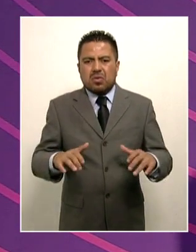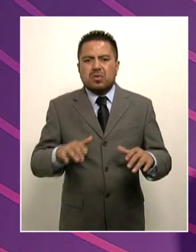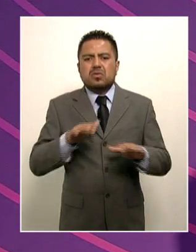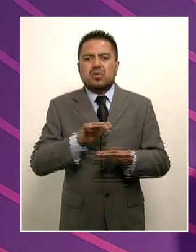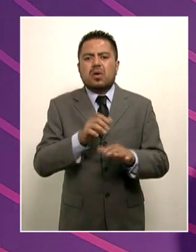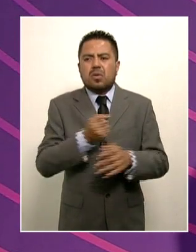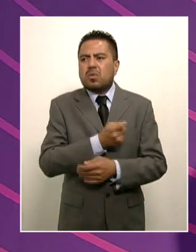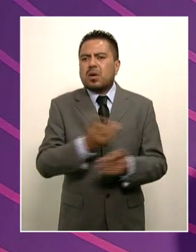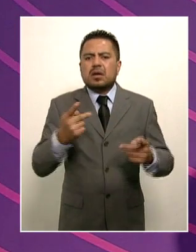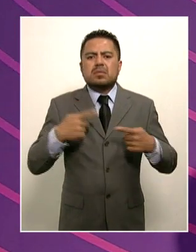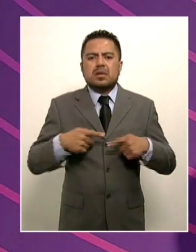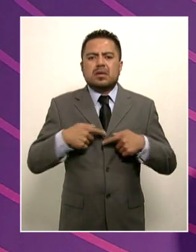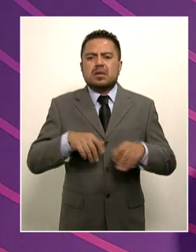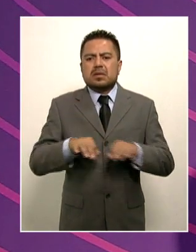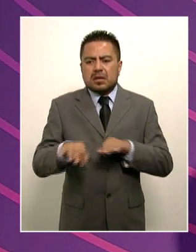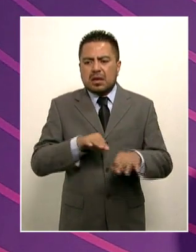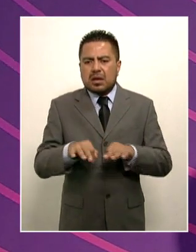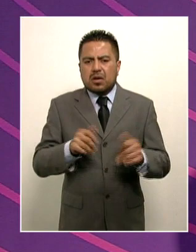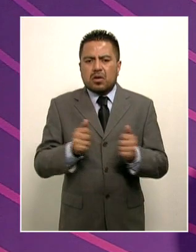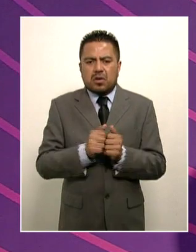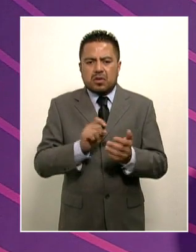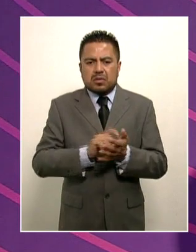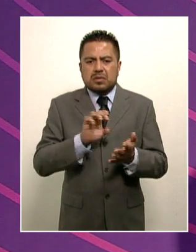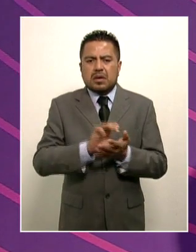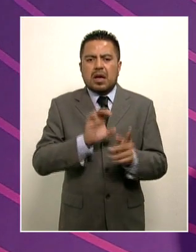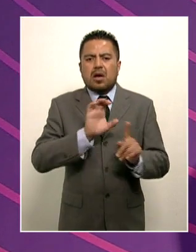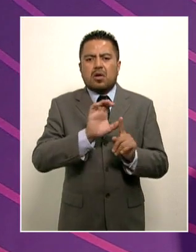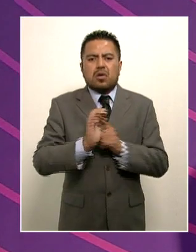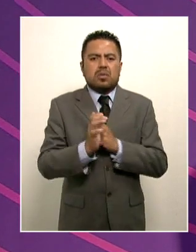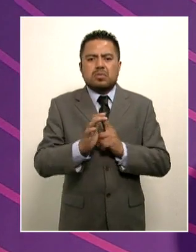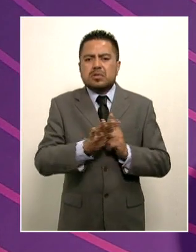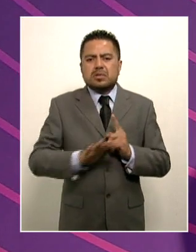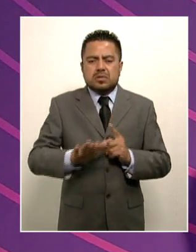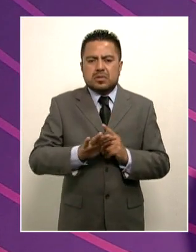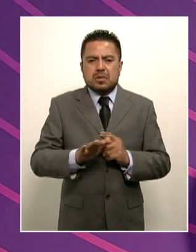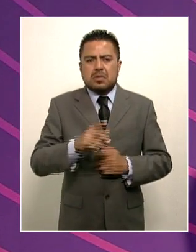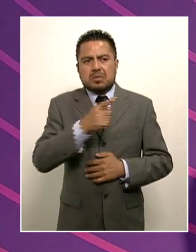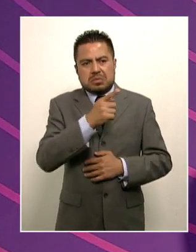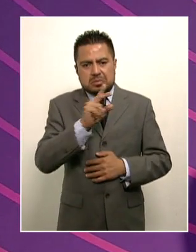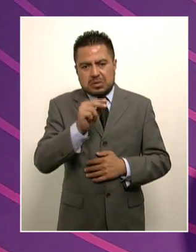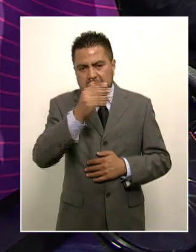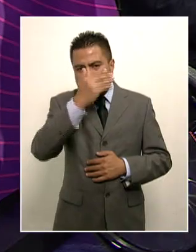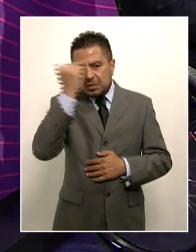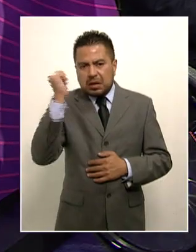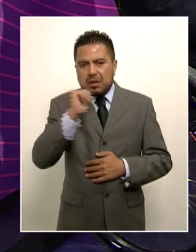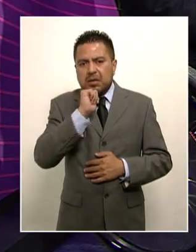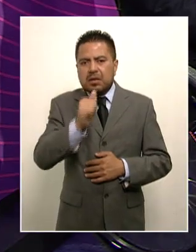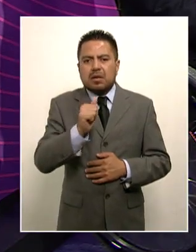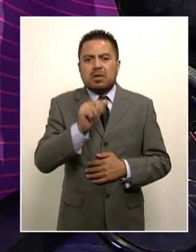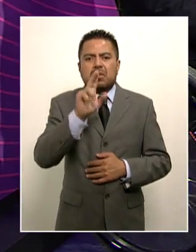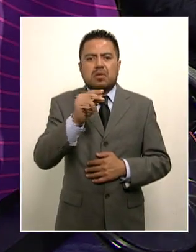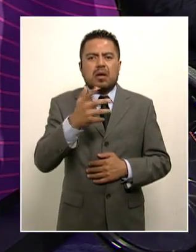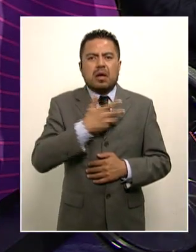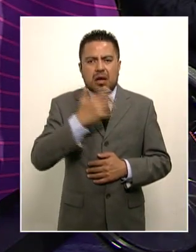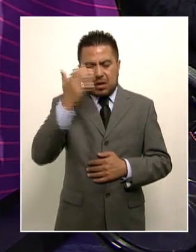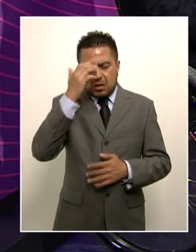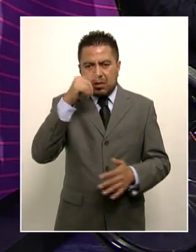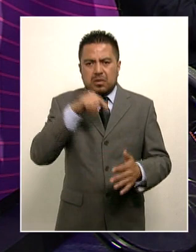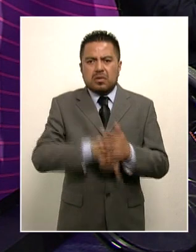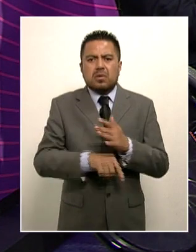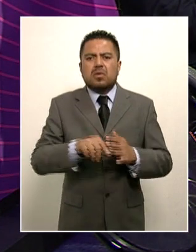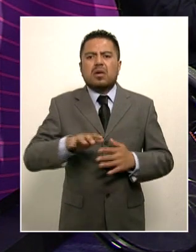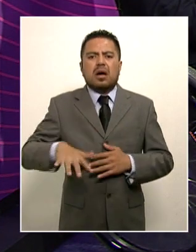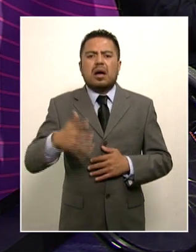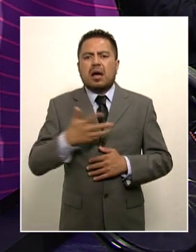sobre cuántas personas trabajaban con discapacidad en la comisión, y no sabían. No tenían conocimiento siquiera si